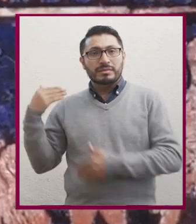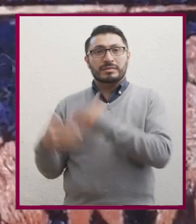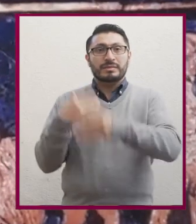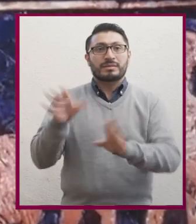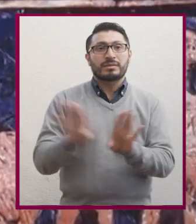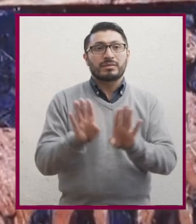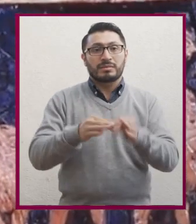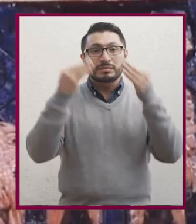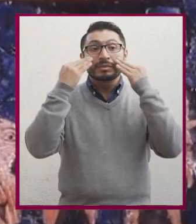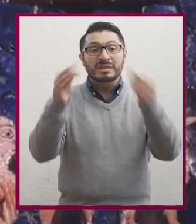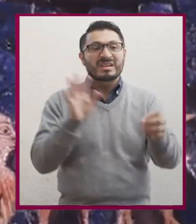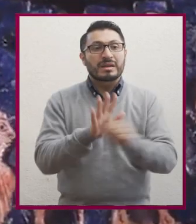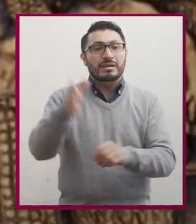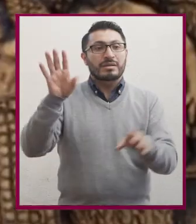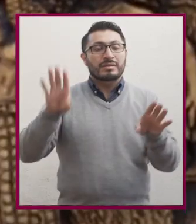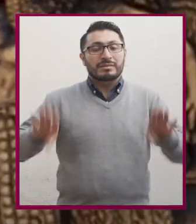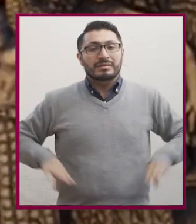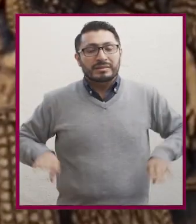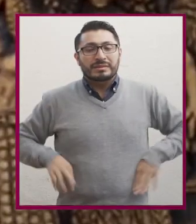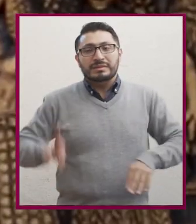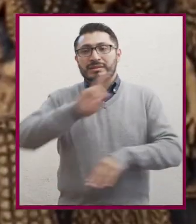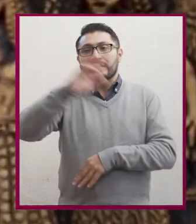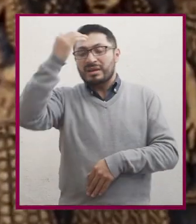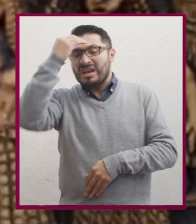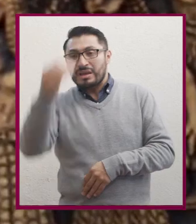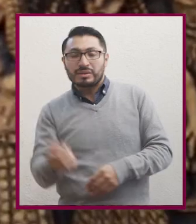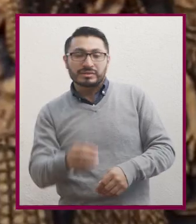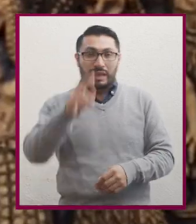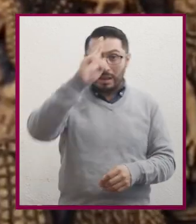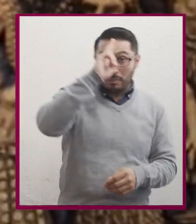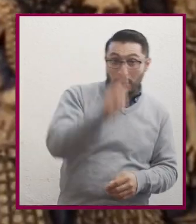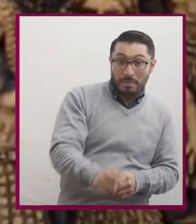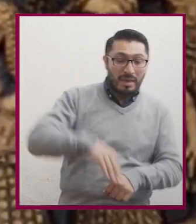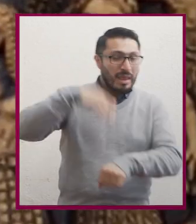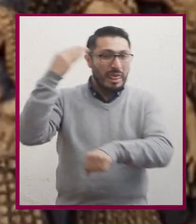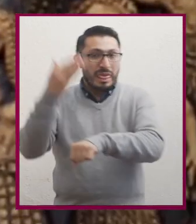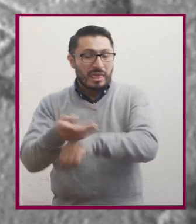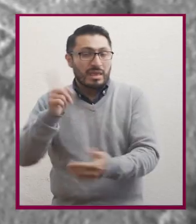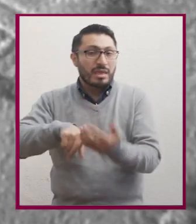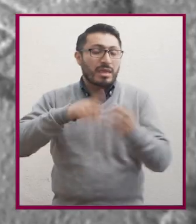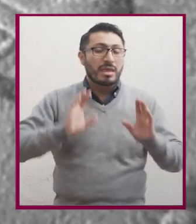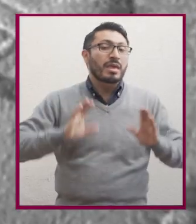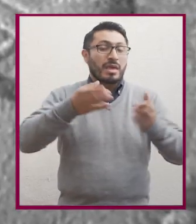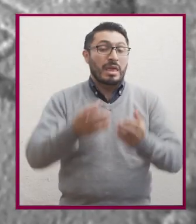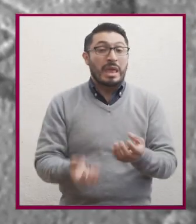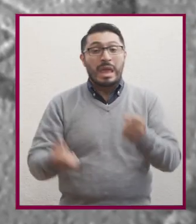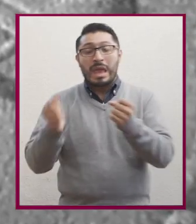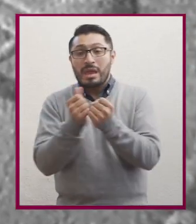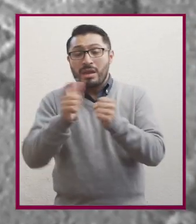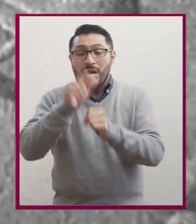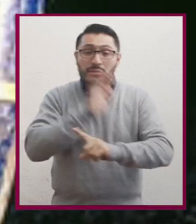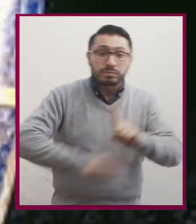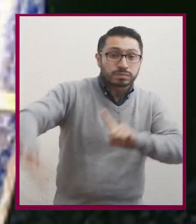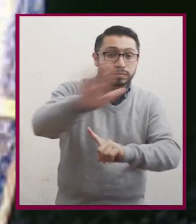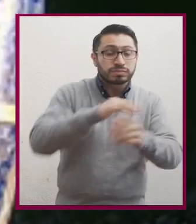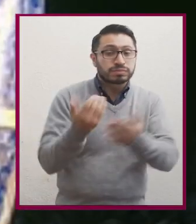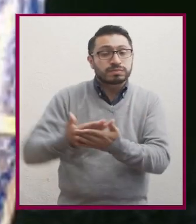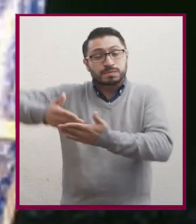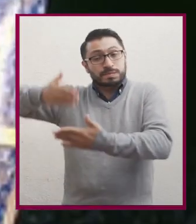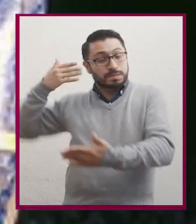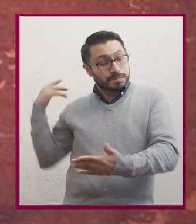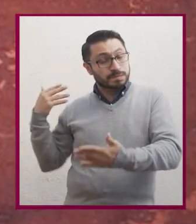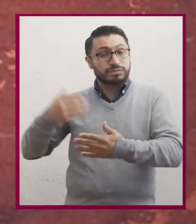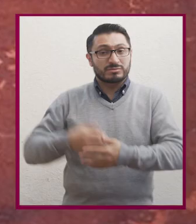darnos cuenta qué es lo que reconocieron, prohibieron y castigaron las comunidades y sociedades en el pasado. Contamos